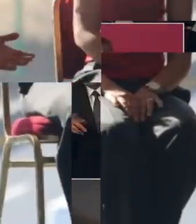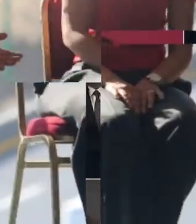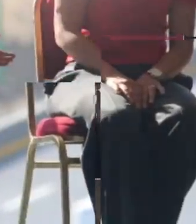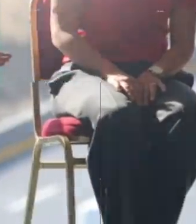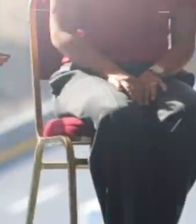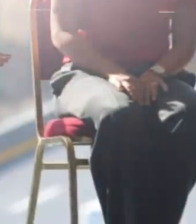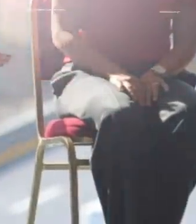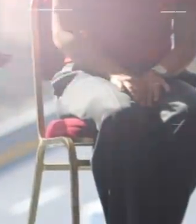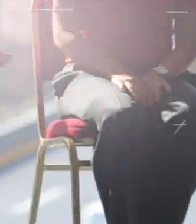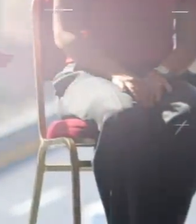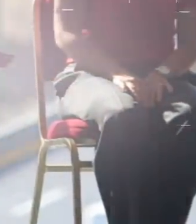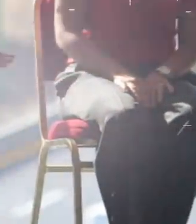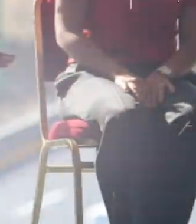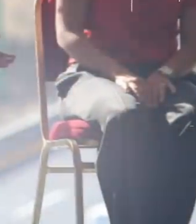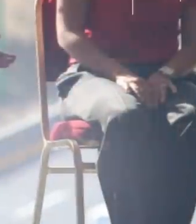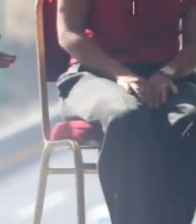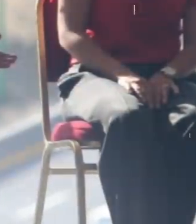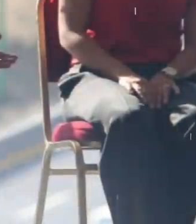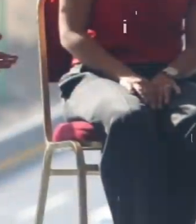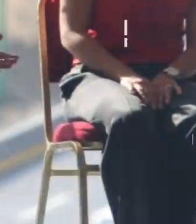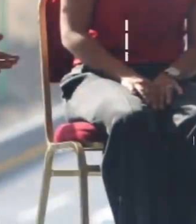OHL, sí, pero la IGA